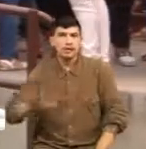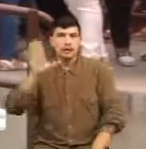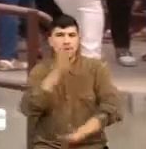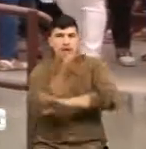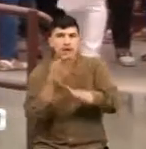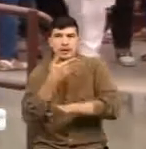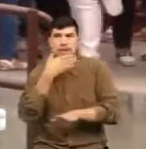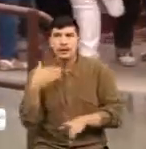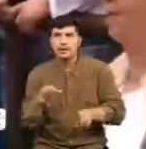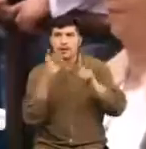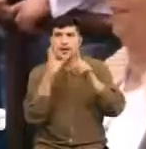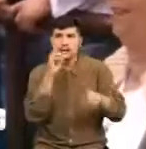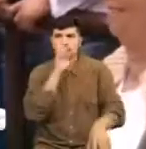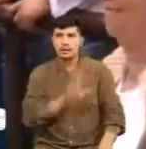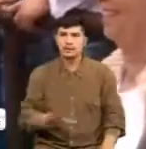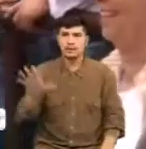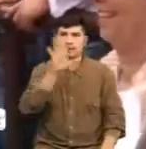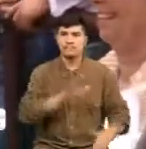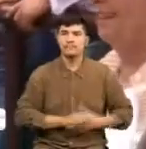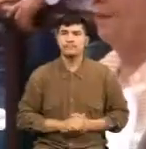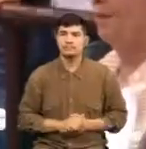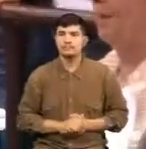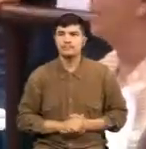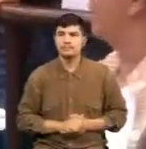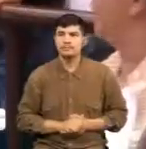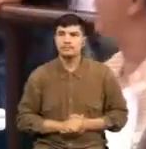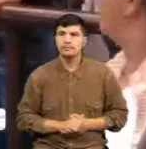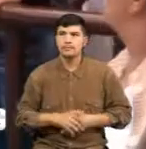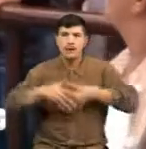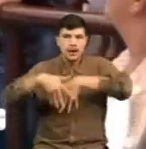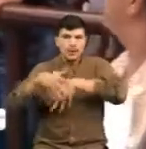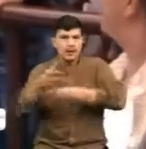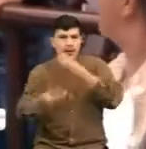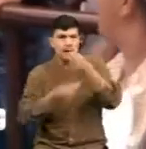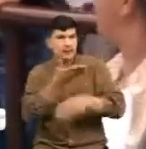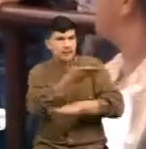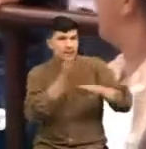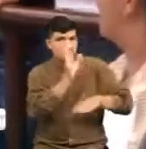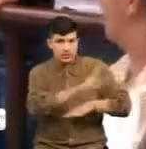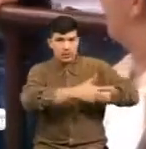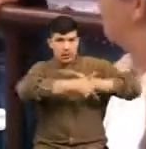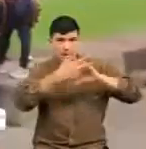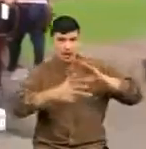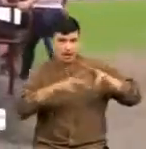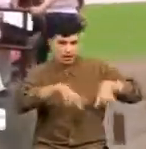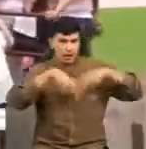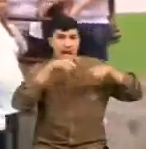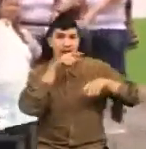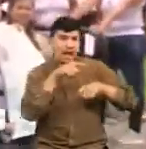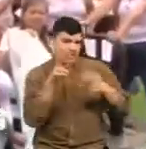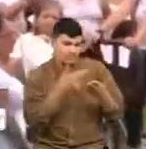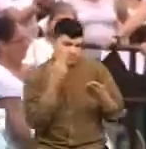mejores garantías laborales. La protesta de las madres comunitarias se realiza como presión ante la sala plena de la Corte Constitucional, donde se revisará